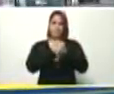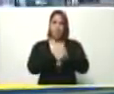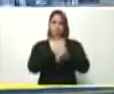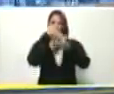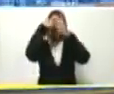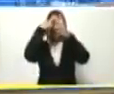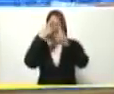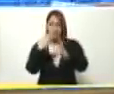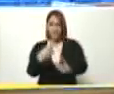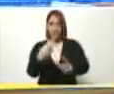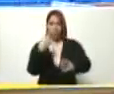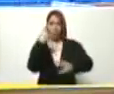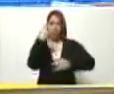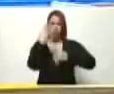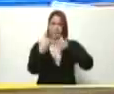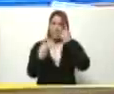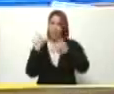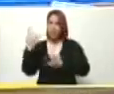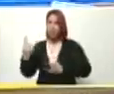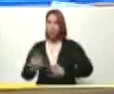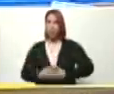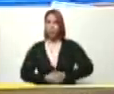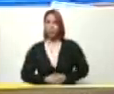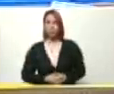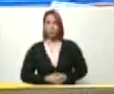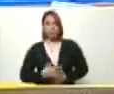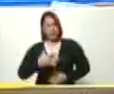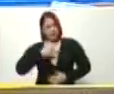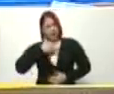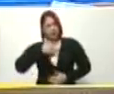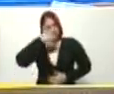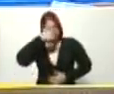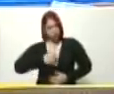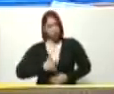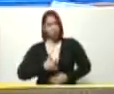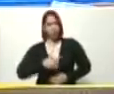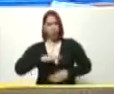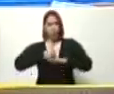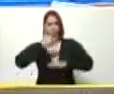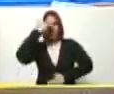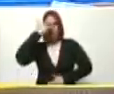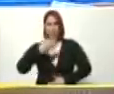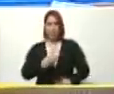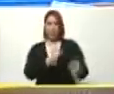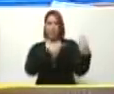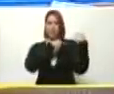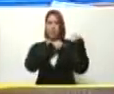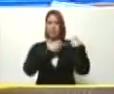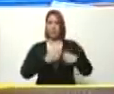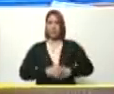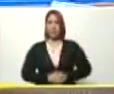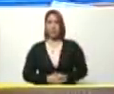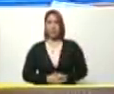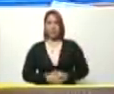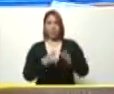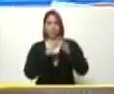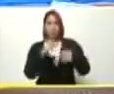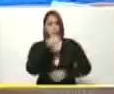respeto, de admiración, que siento como comandante en jefe por todos